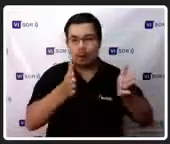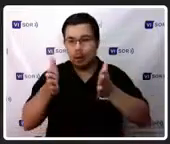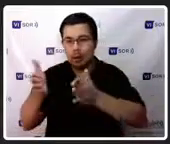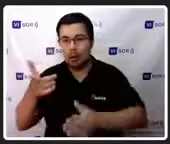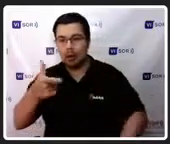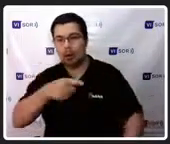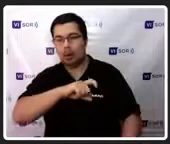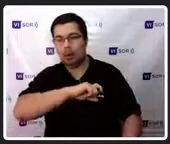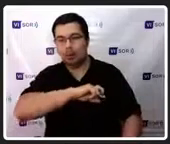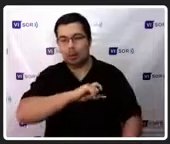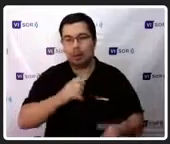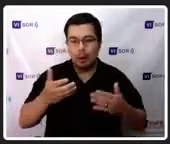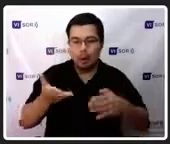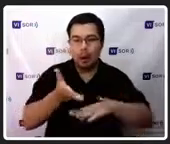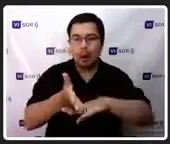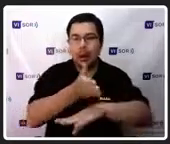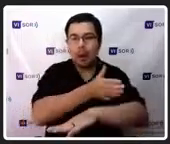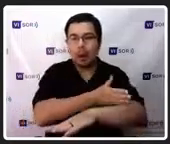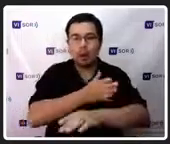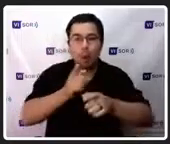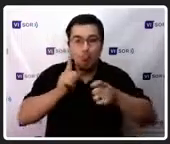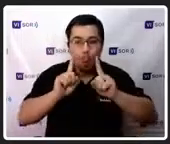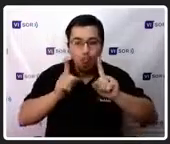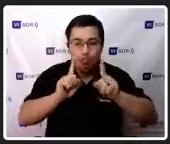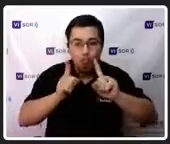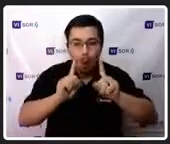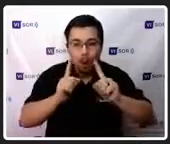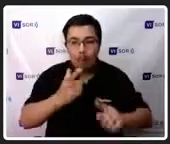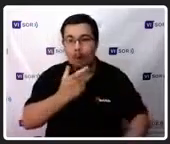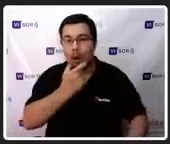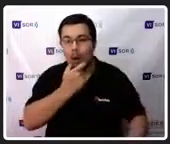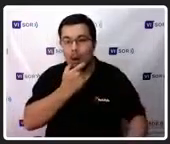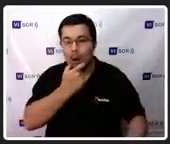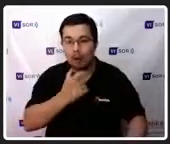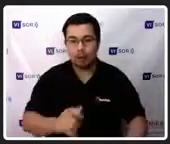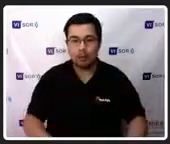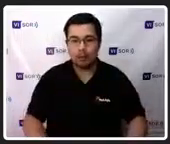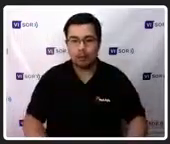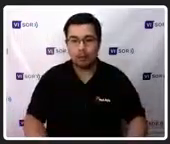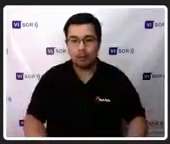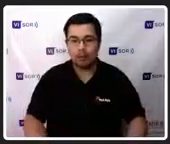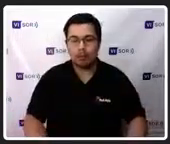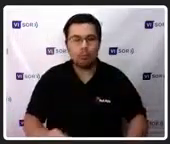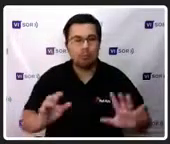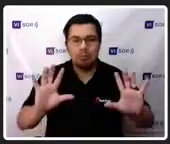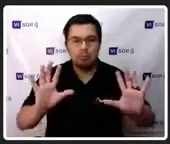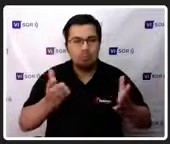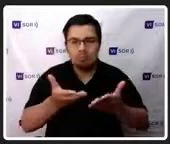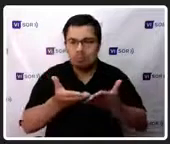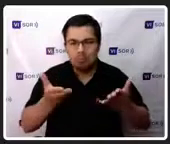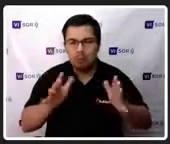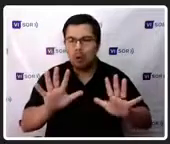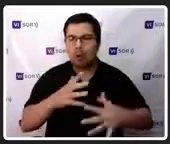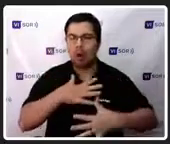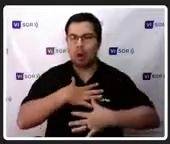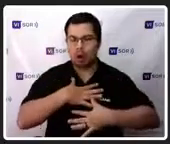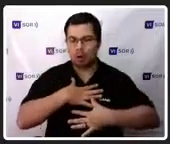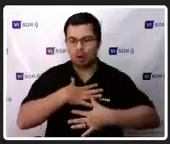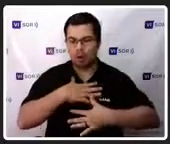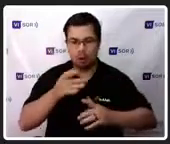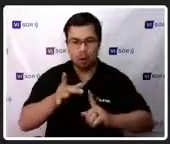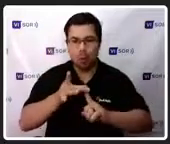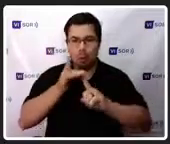eso porque efectivamente todos piensan que pedimos nivel avanzado. Eso no es así. Pedimos un nivel elemental, cosa